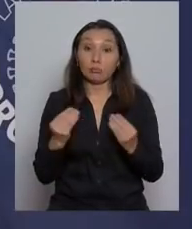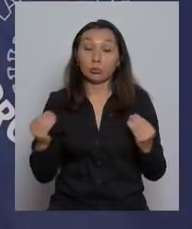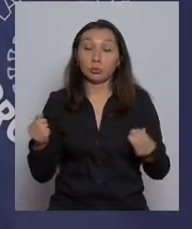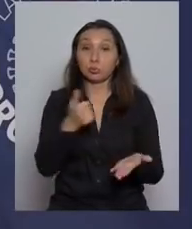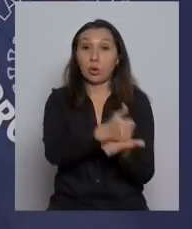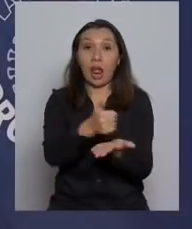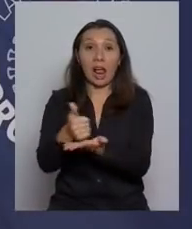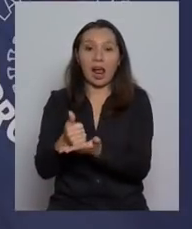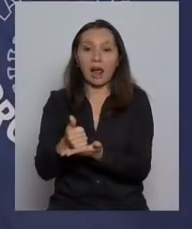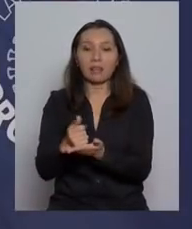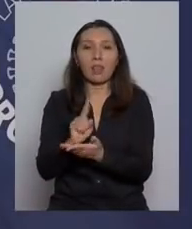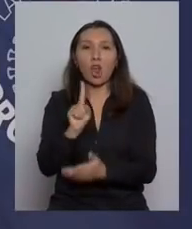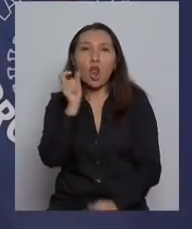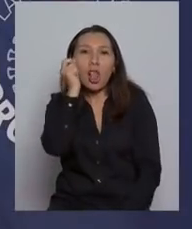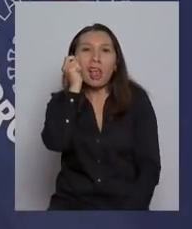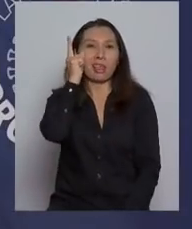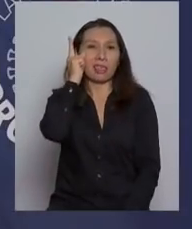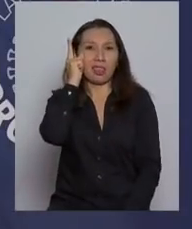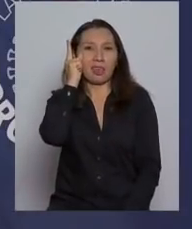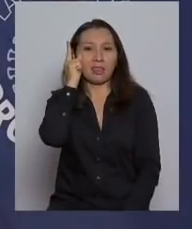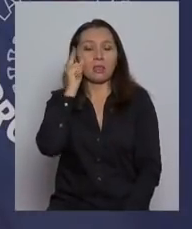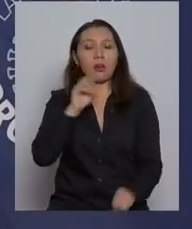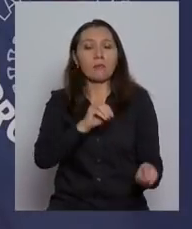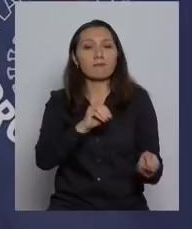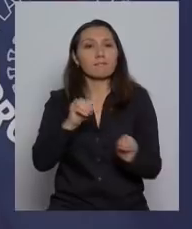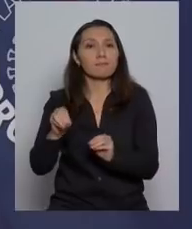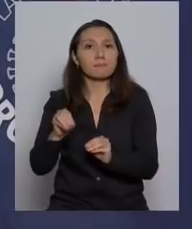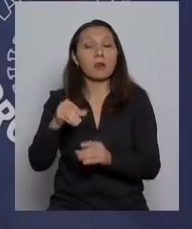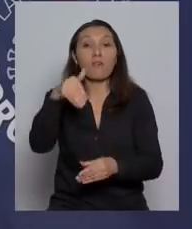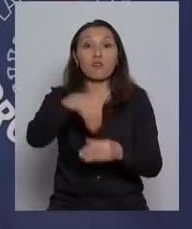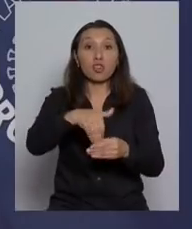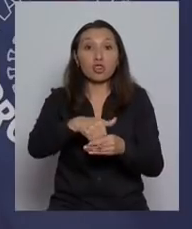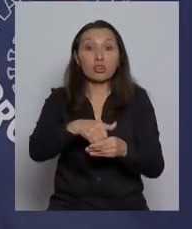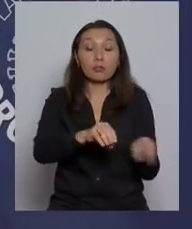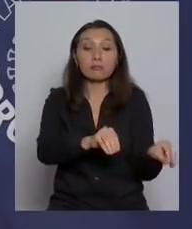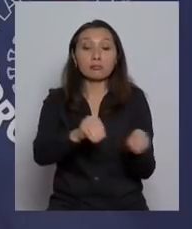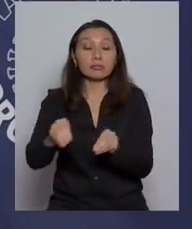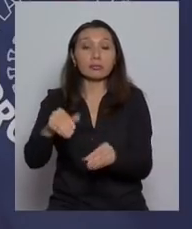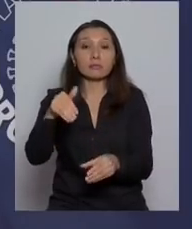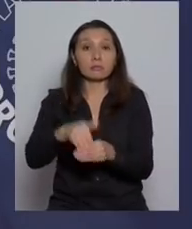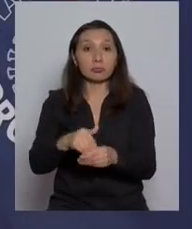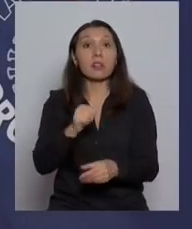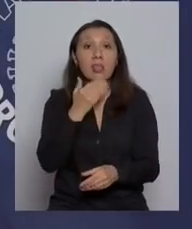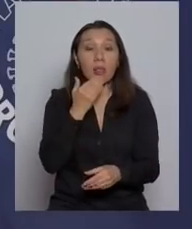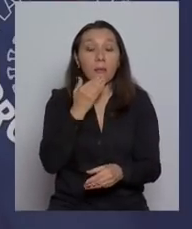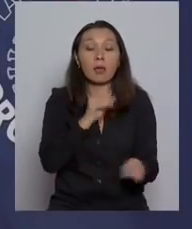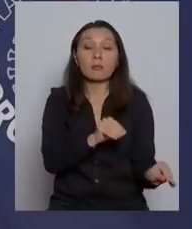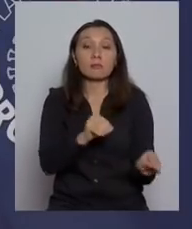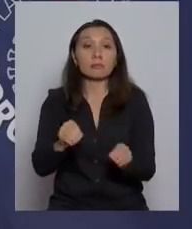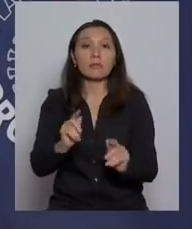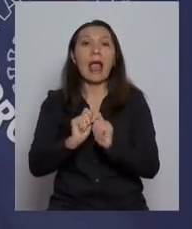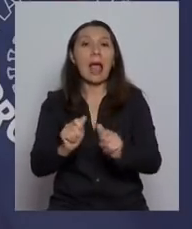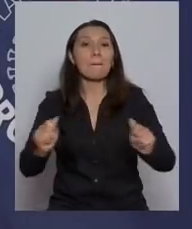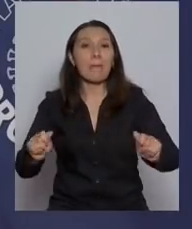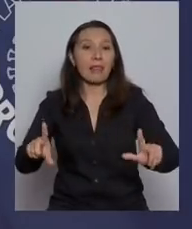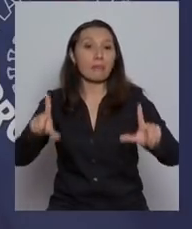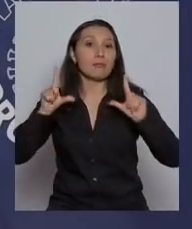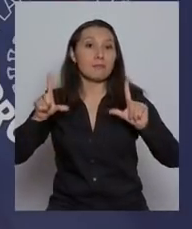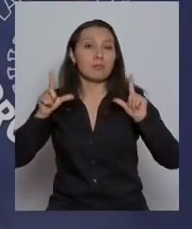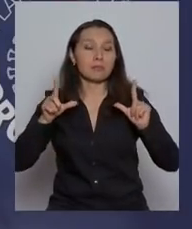muchos alcaldes no han entendido que la postergación de las elecciones municipales significa también una postergación de la